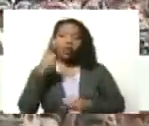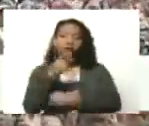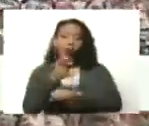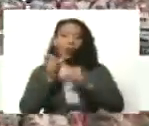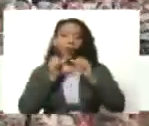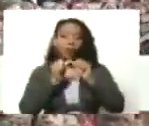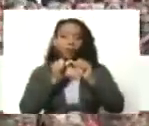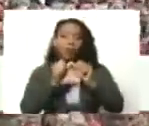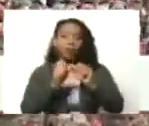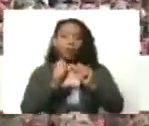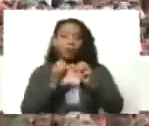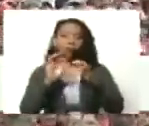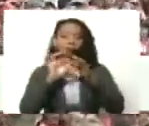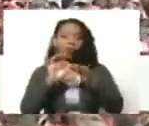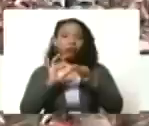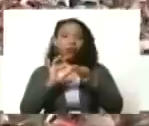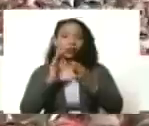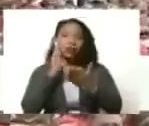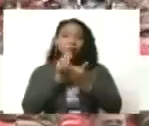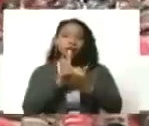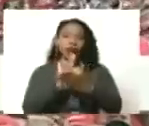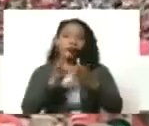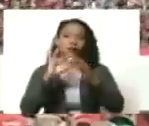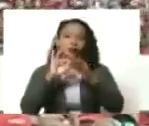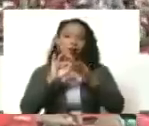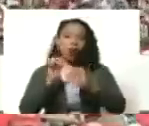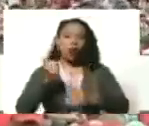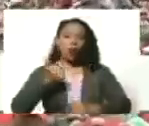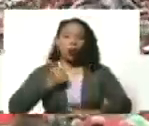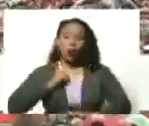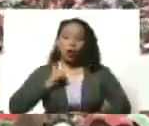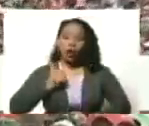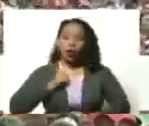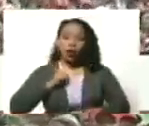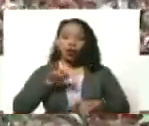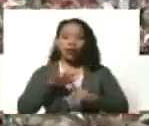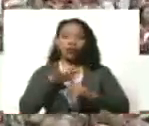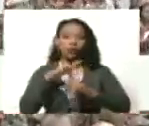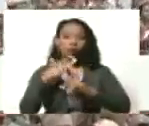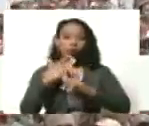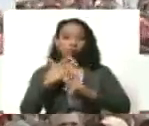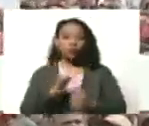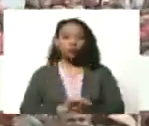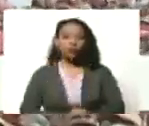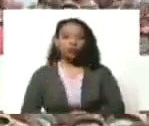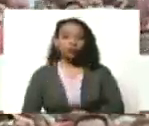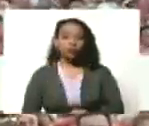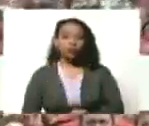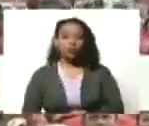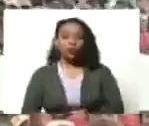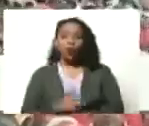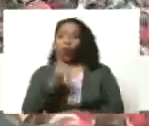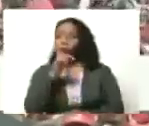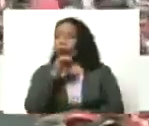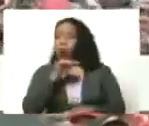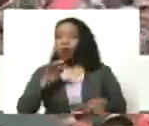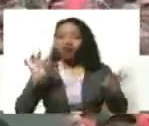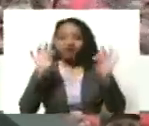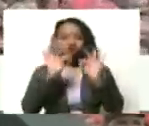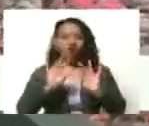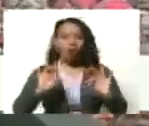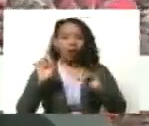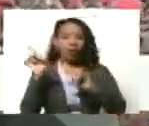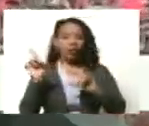mantenernos unidos, siempre, en cualquier circunstancia. No hay forma que